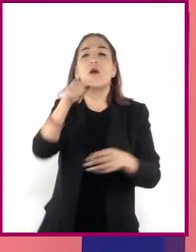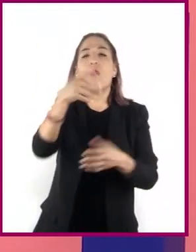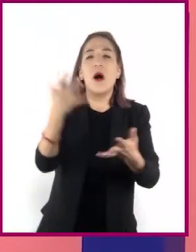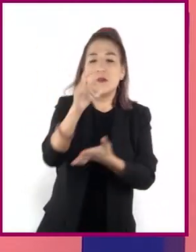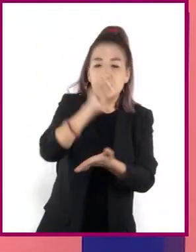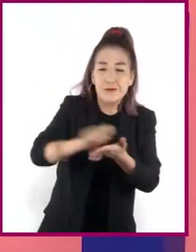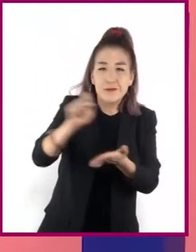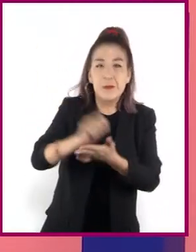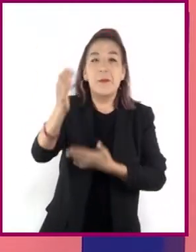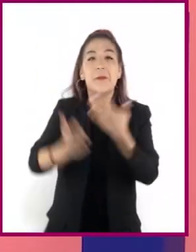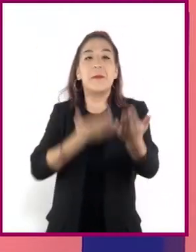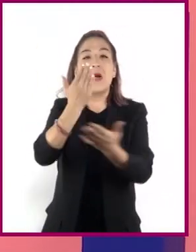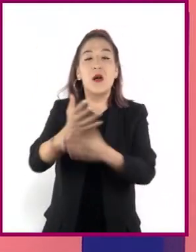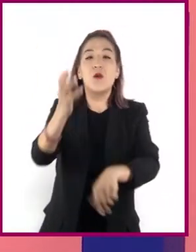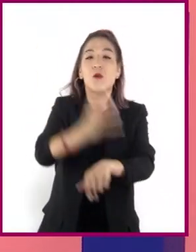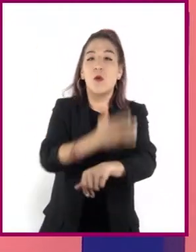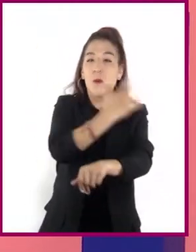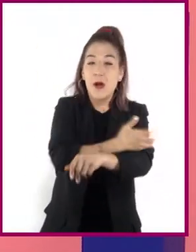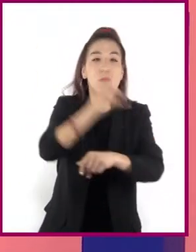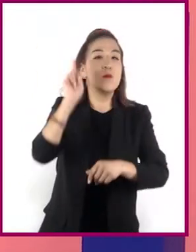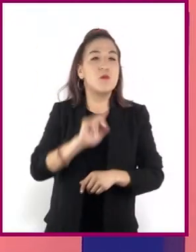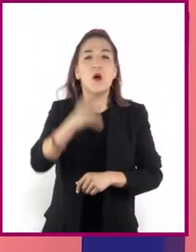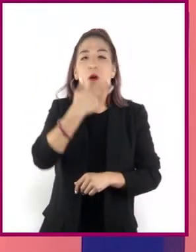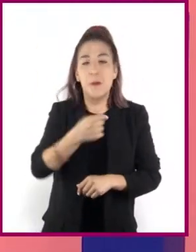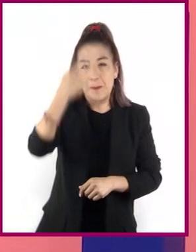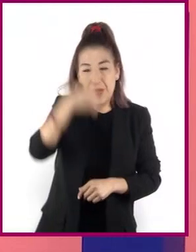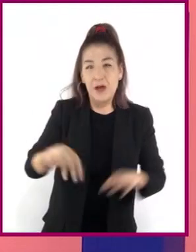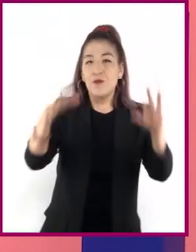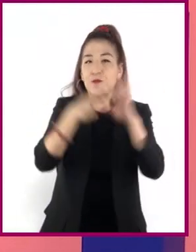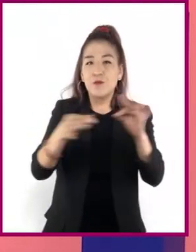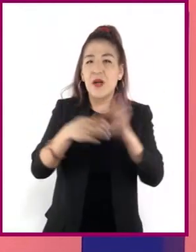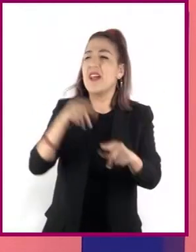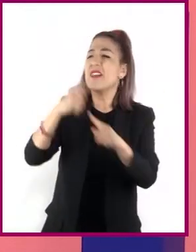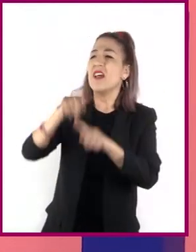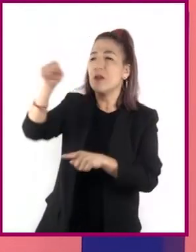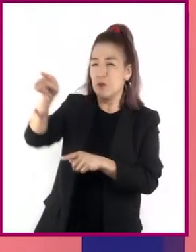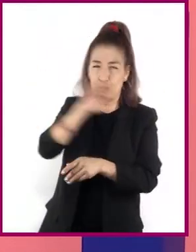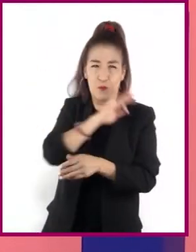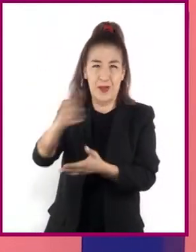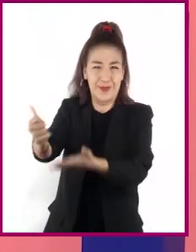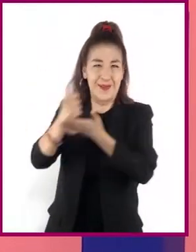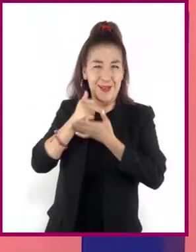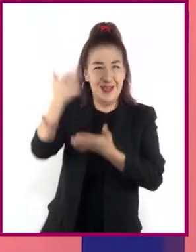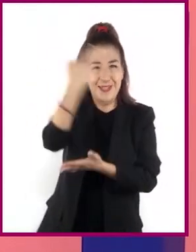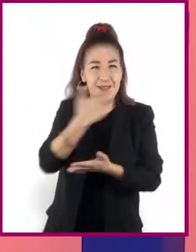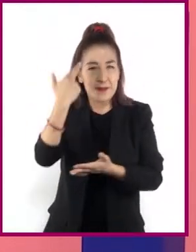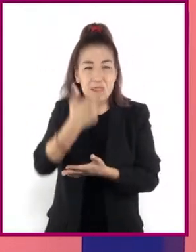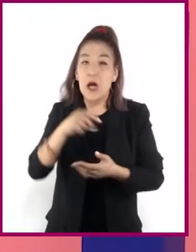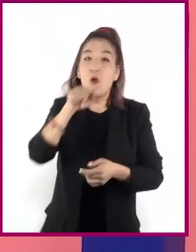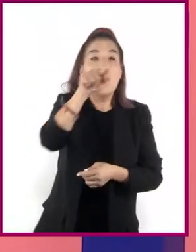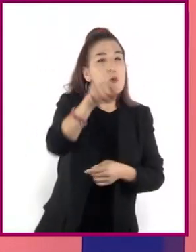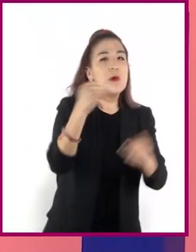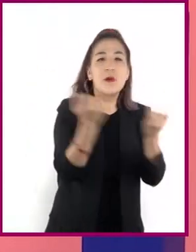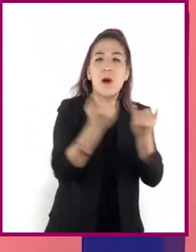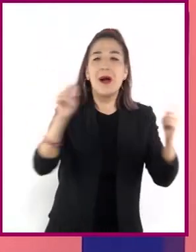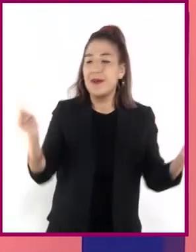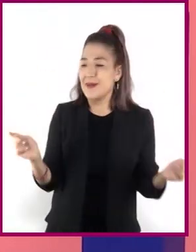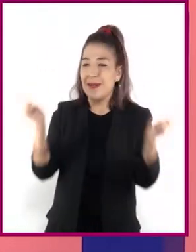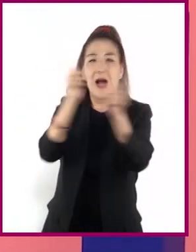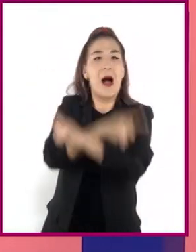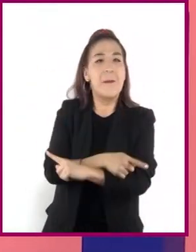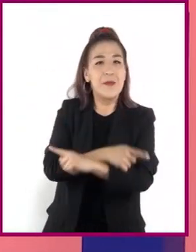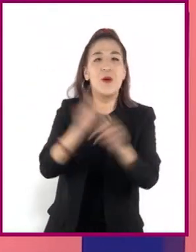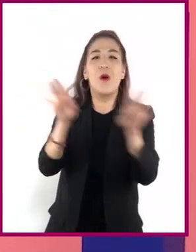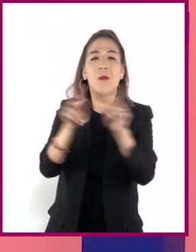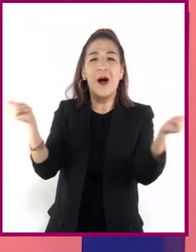soliciten a un compañero o compañera que funda como editor y ustedes hagan lo mismo con uno de ella